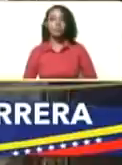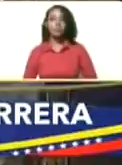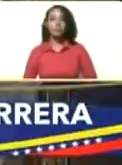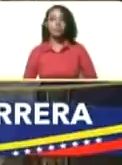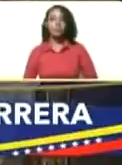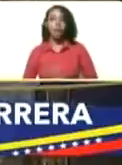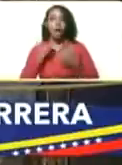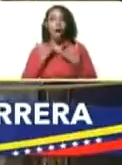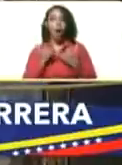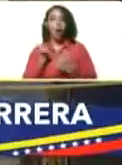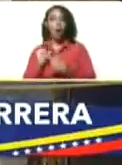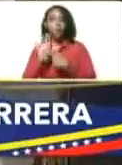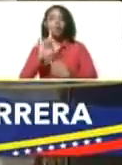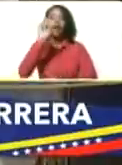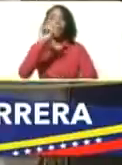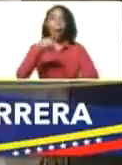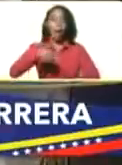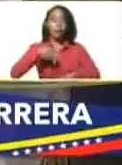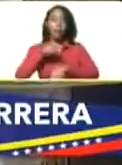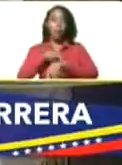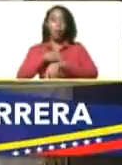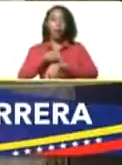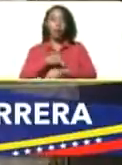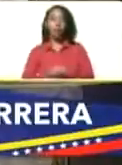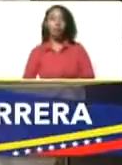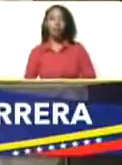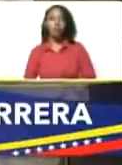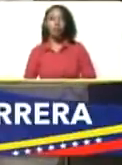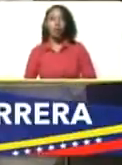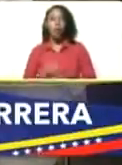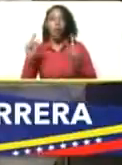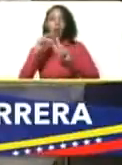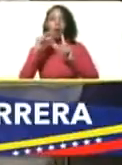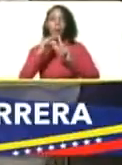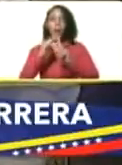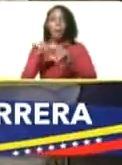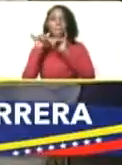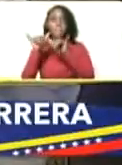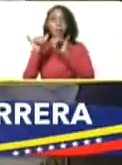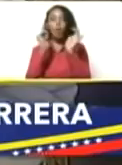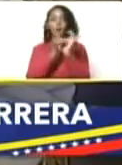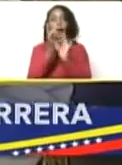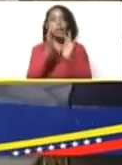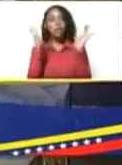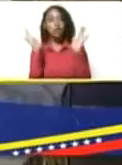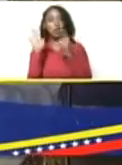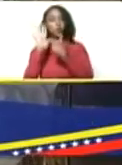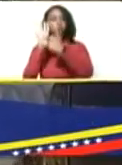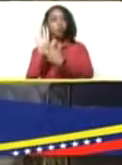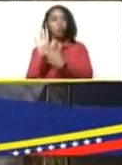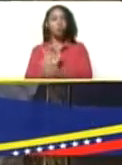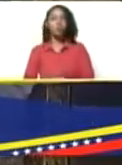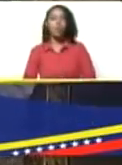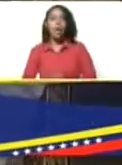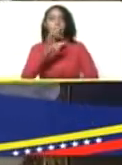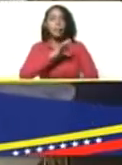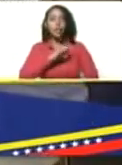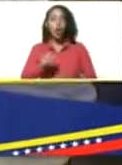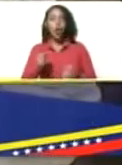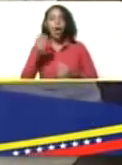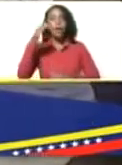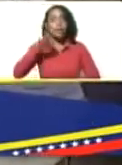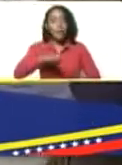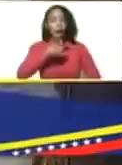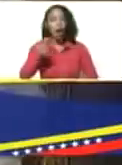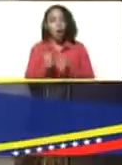Ilustremos ahora también este momento con la palabra del mismo Jesús. El Señor está con ustedes. Y